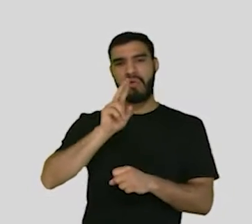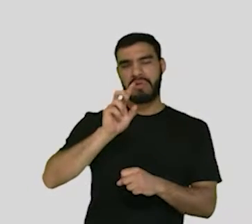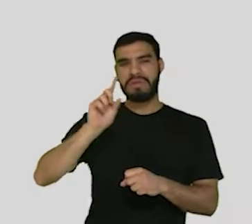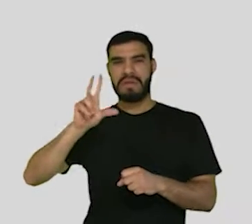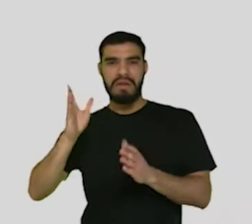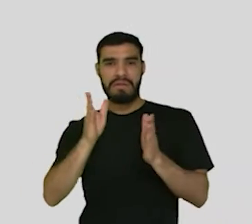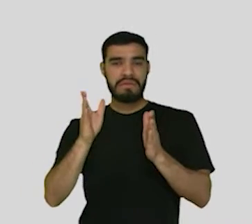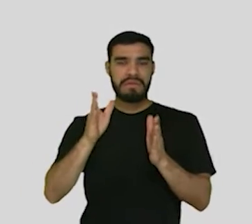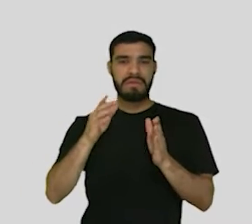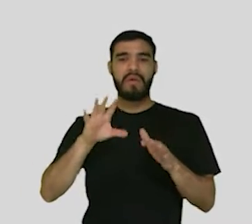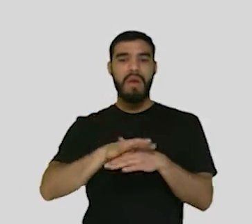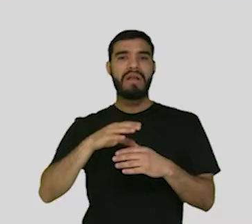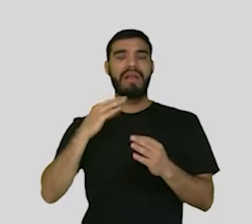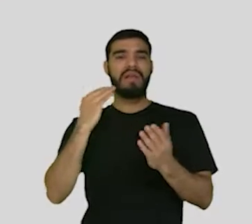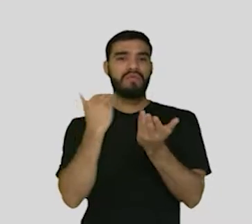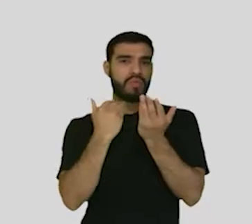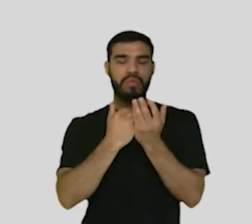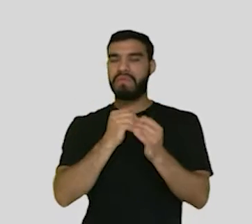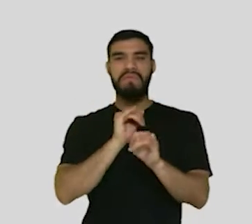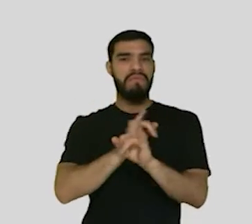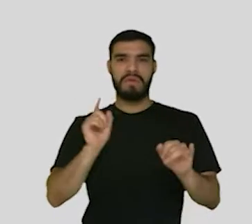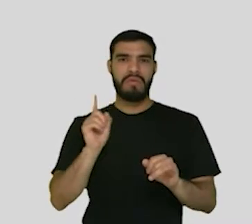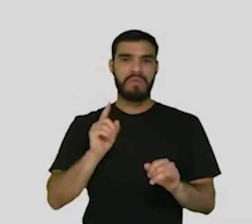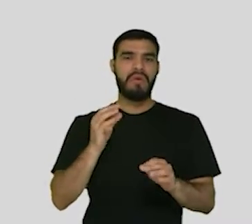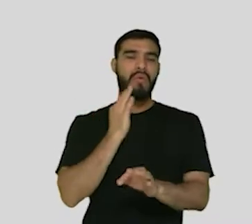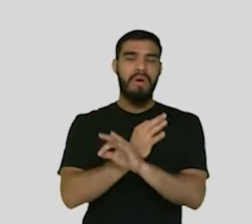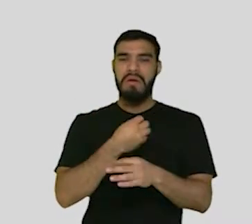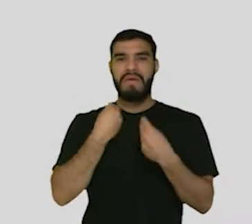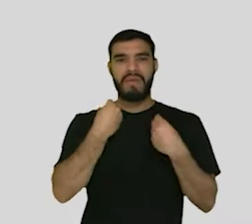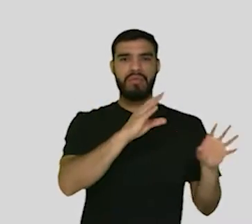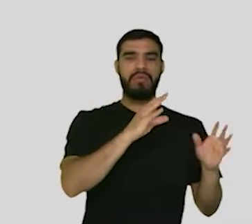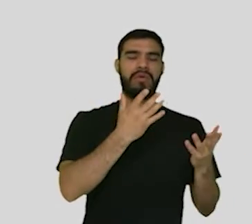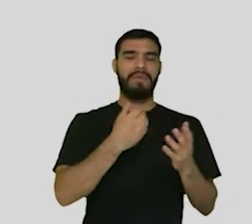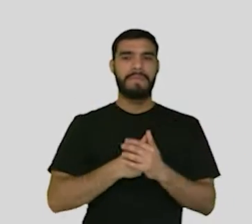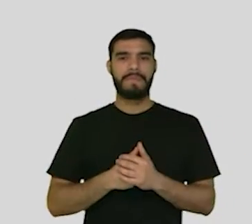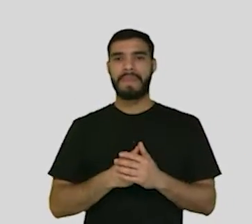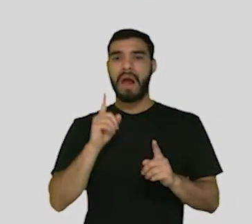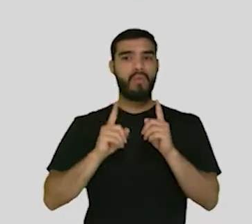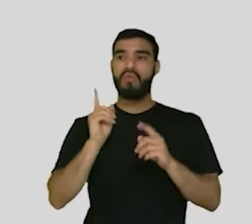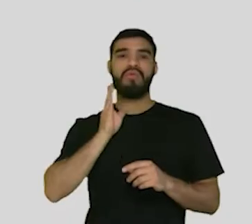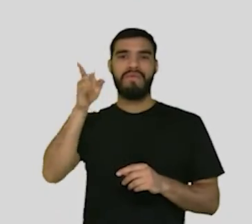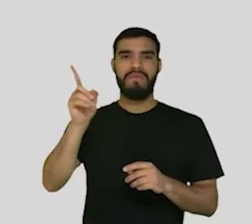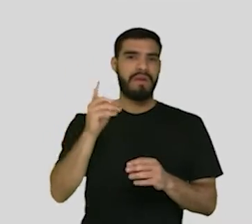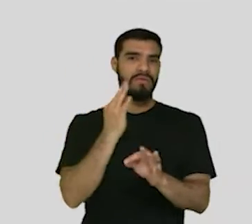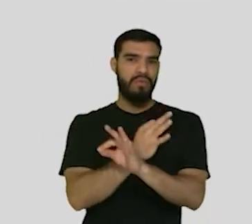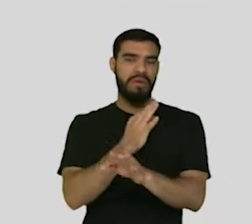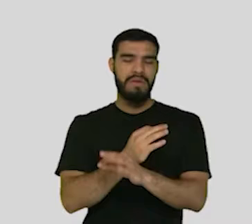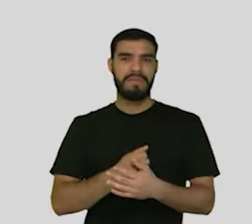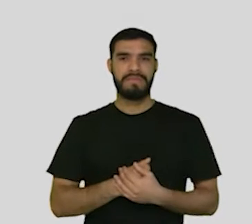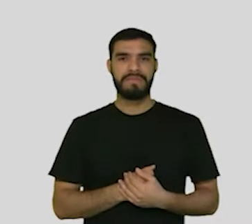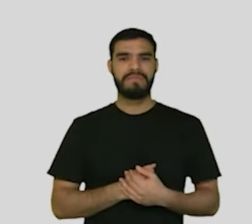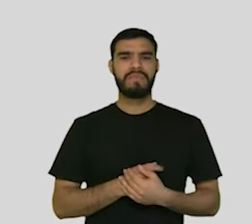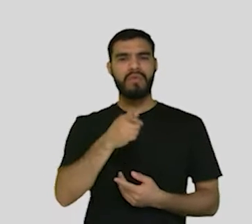ewe. Getalle, ore, noromo, aya, yepa, colegio, tena escuela, yepa. Oye, jape,